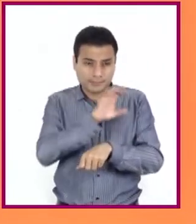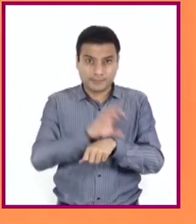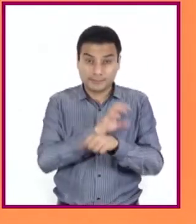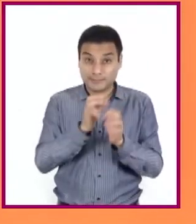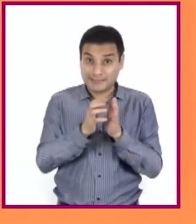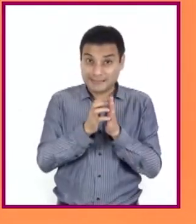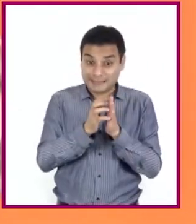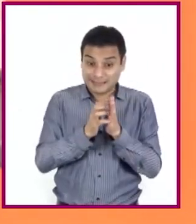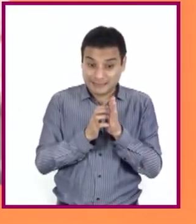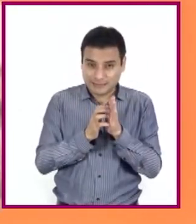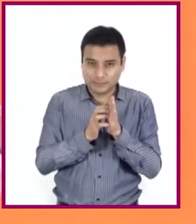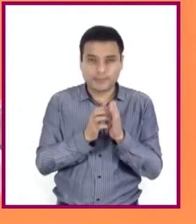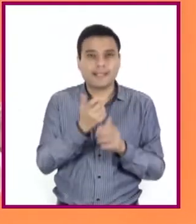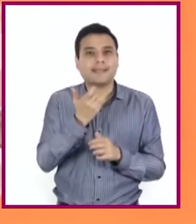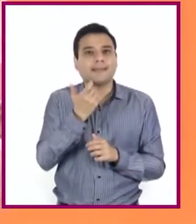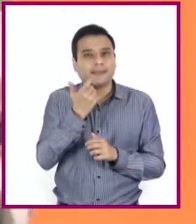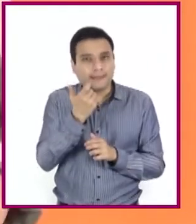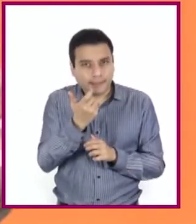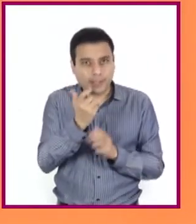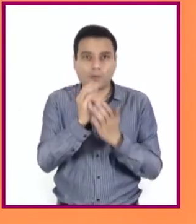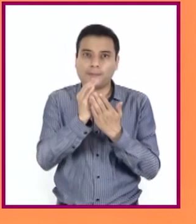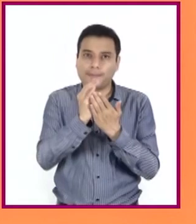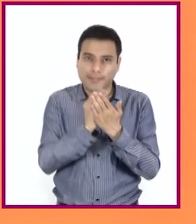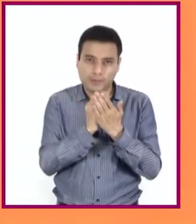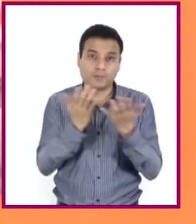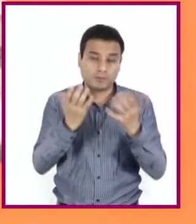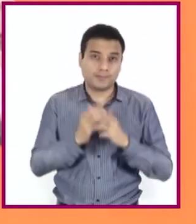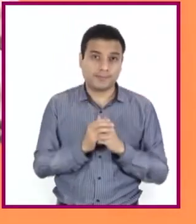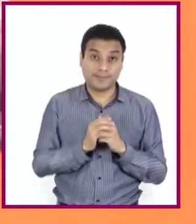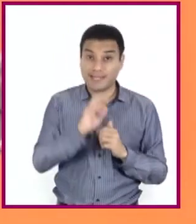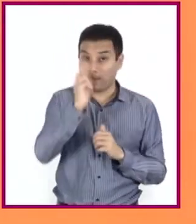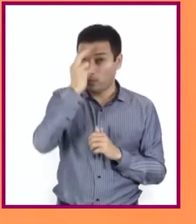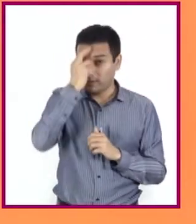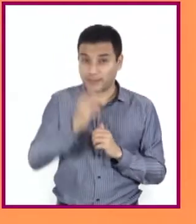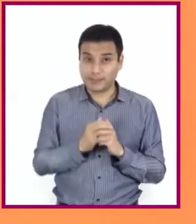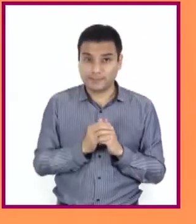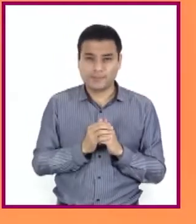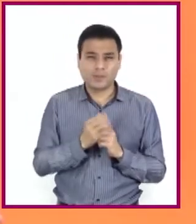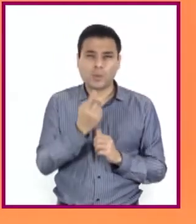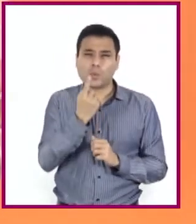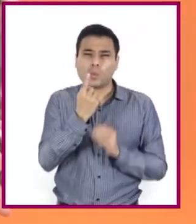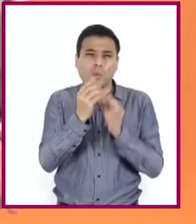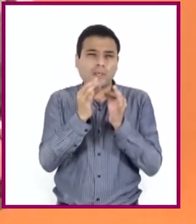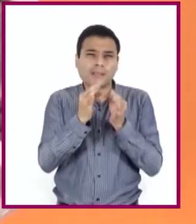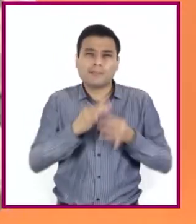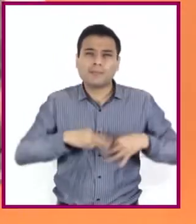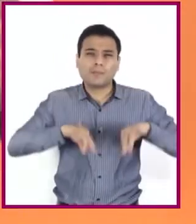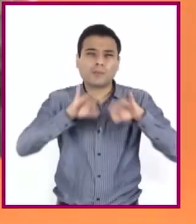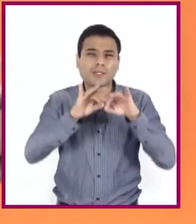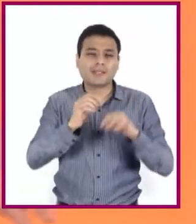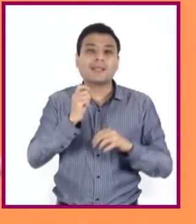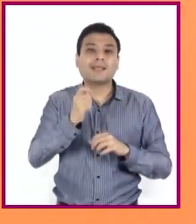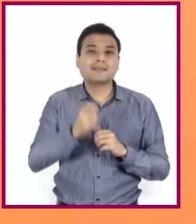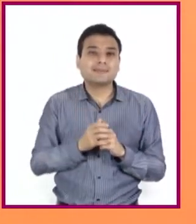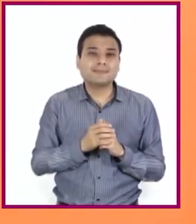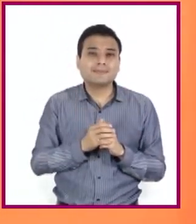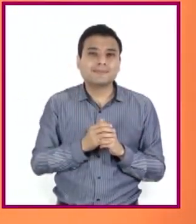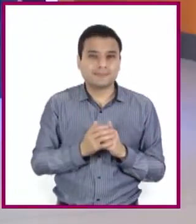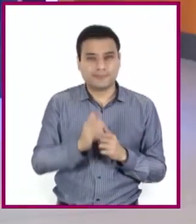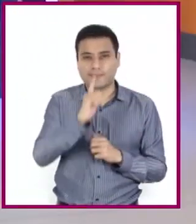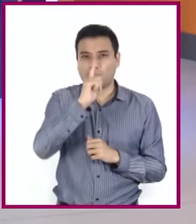los gastos en energía disminuyan. Recuerden que no hay energía más limpia y barata que la que no se